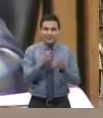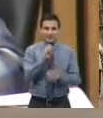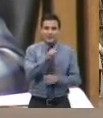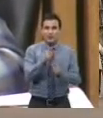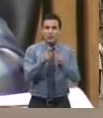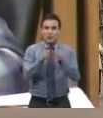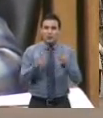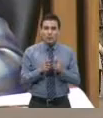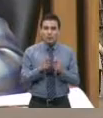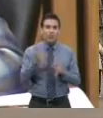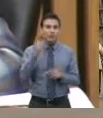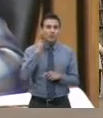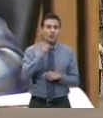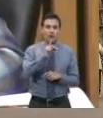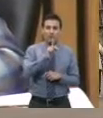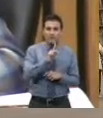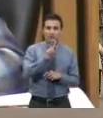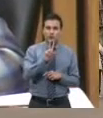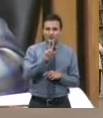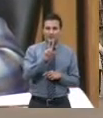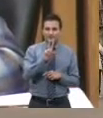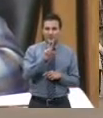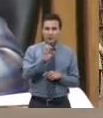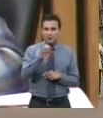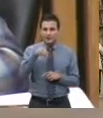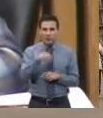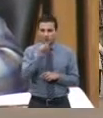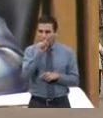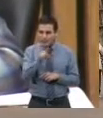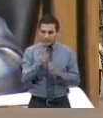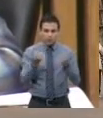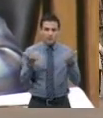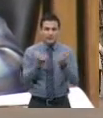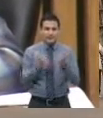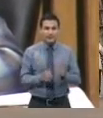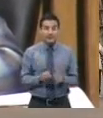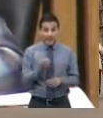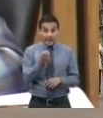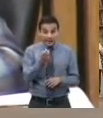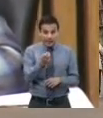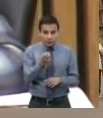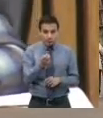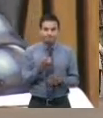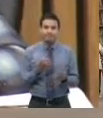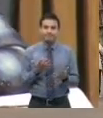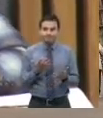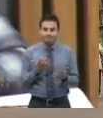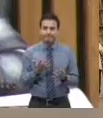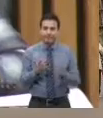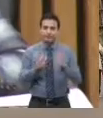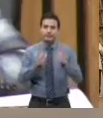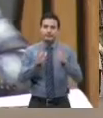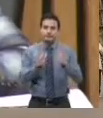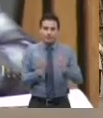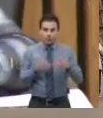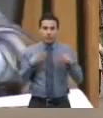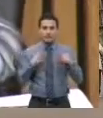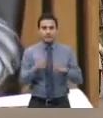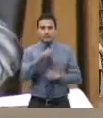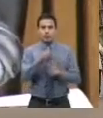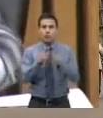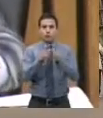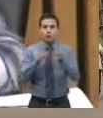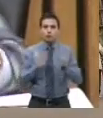partido político, el Partido Verde Ecologista de México, circunstancia que permite sostener un patrón de conducta